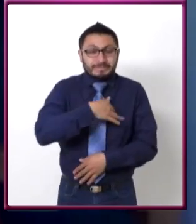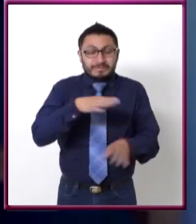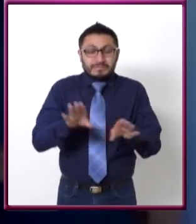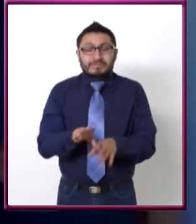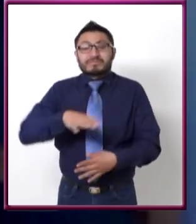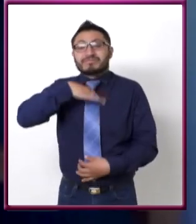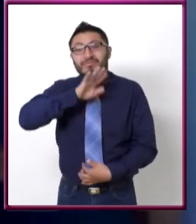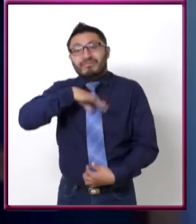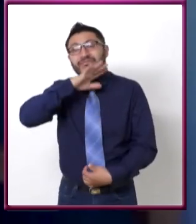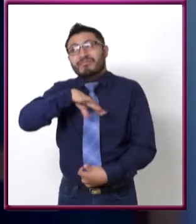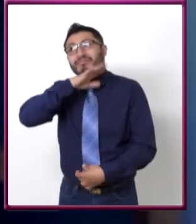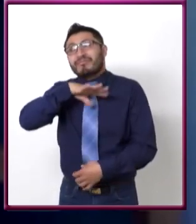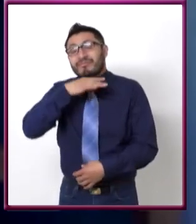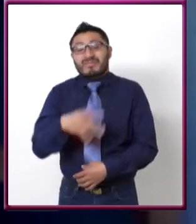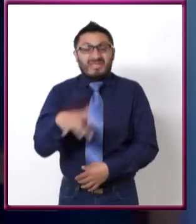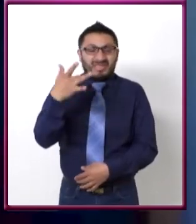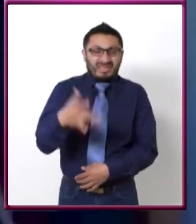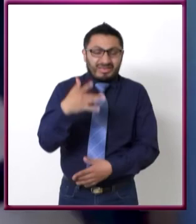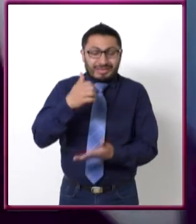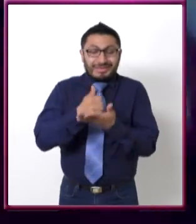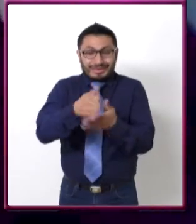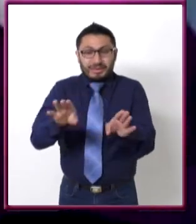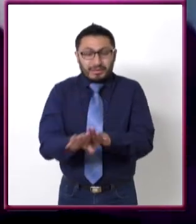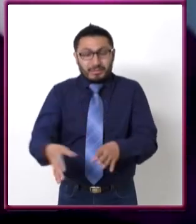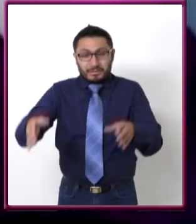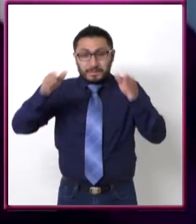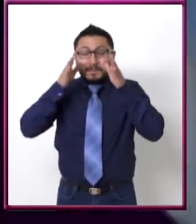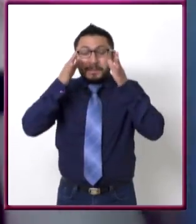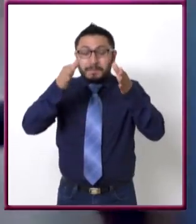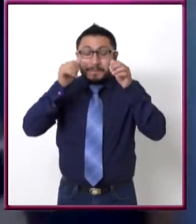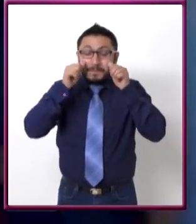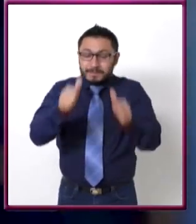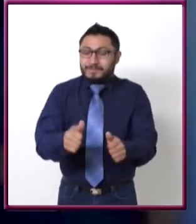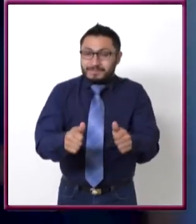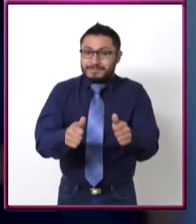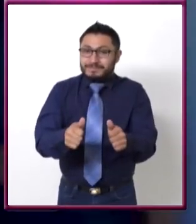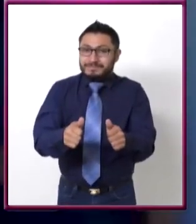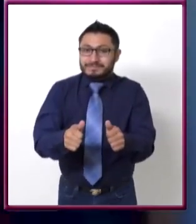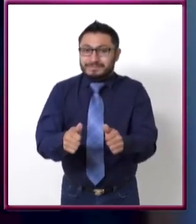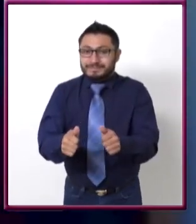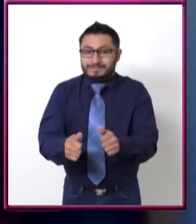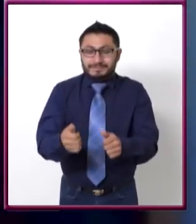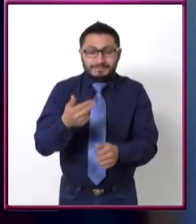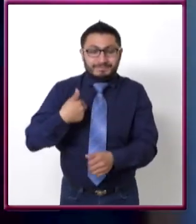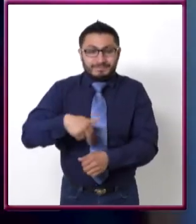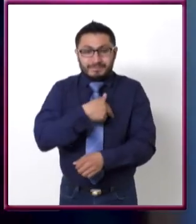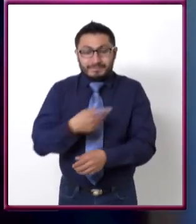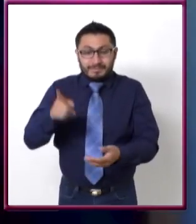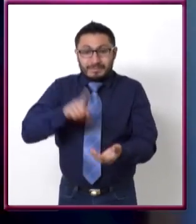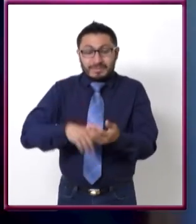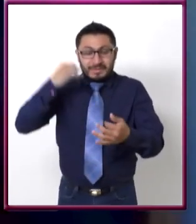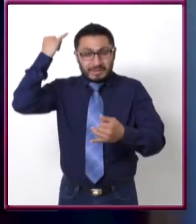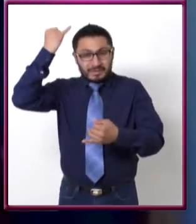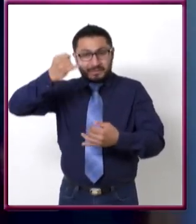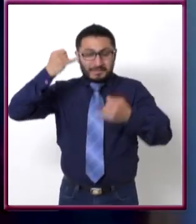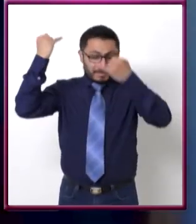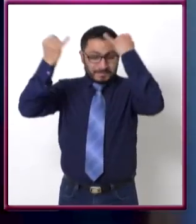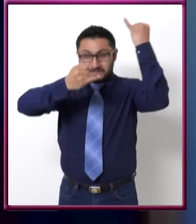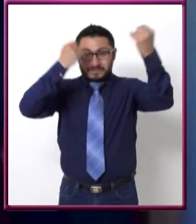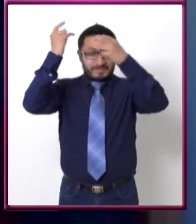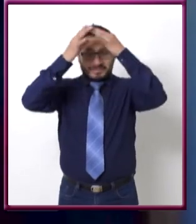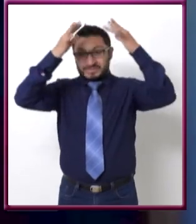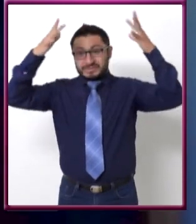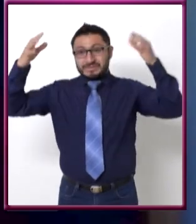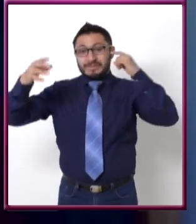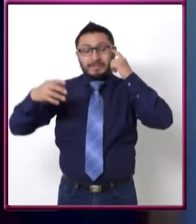nos distrae del dolor y permite concentrar nuestra atención desde el lado de nuestra